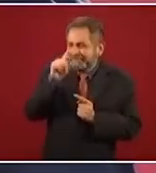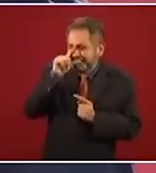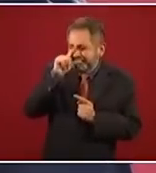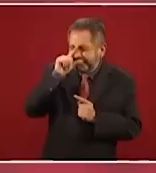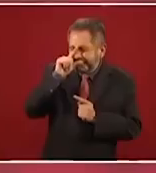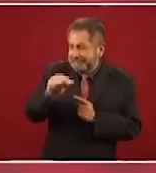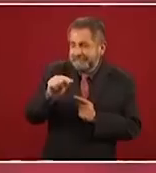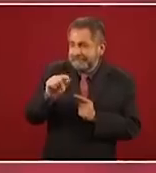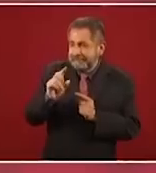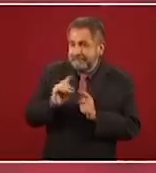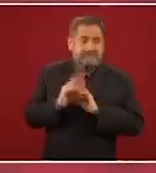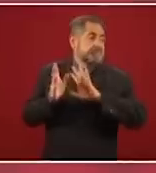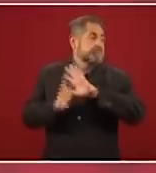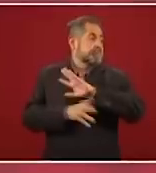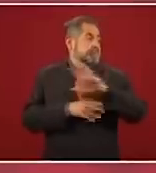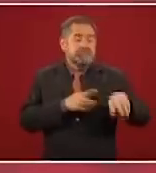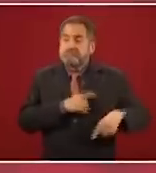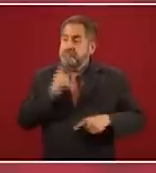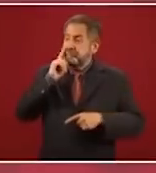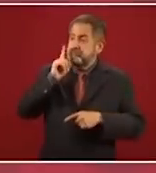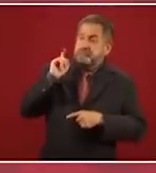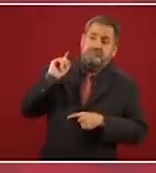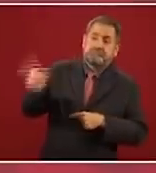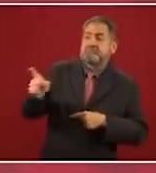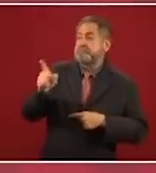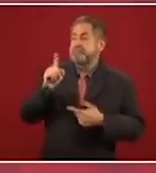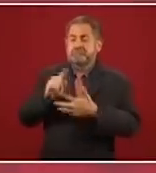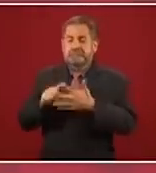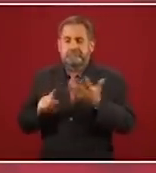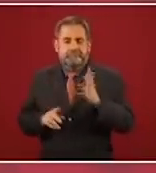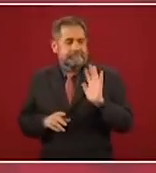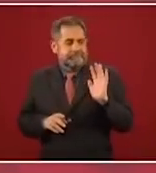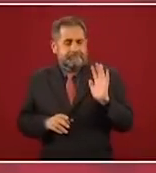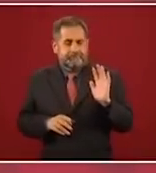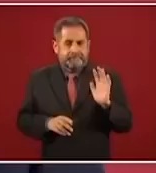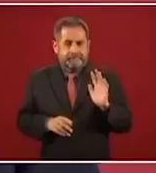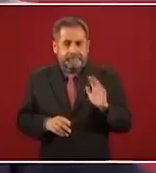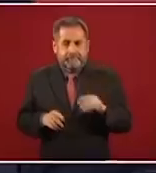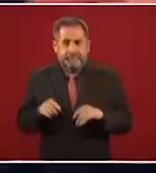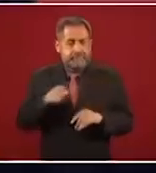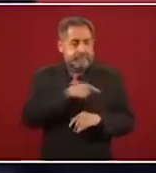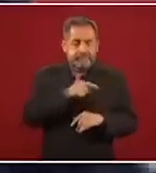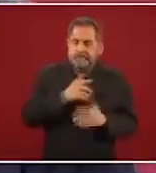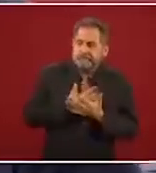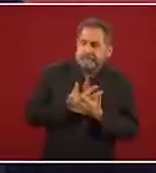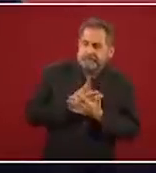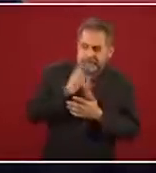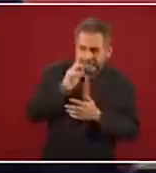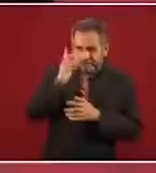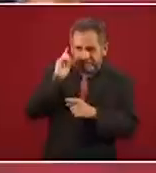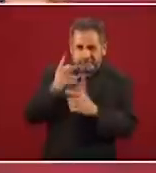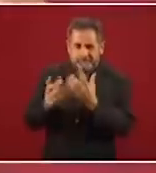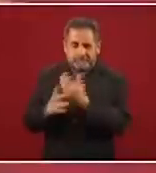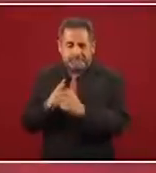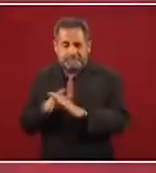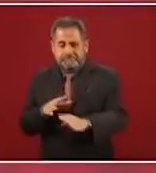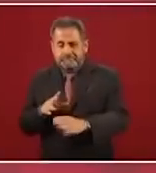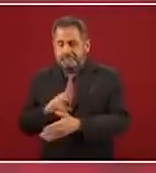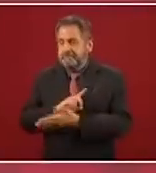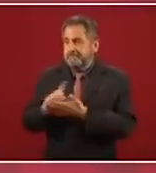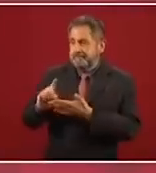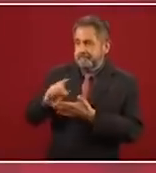haya un agravio, una violación de derechos humanos contra los migrantes para hacer